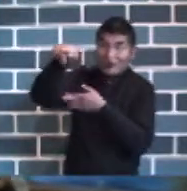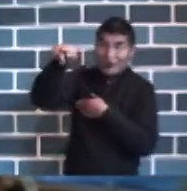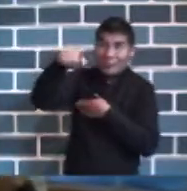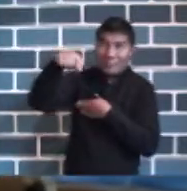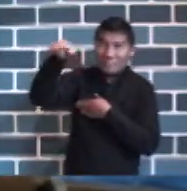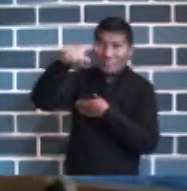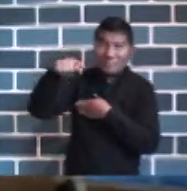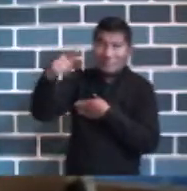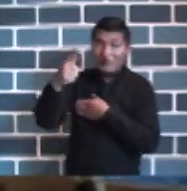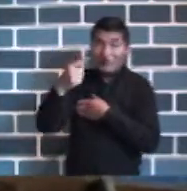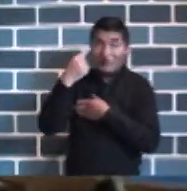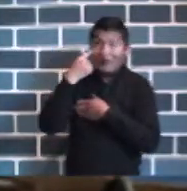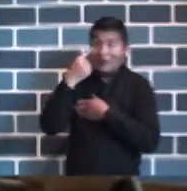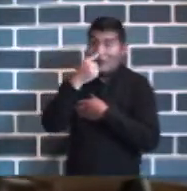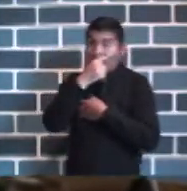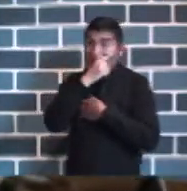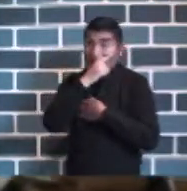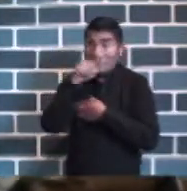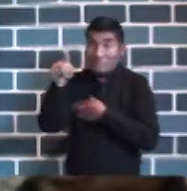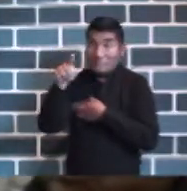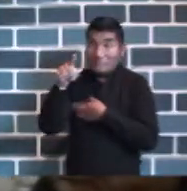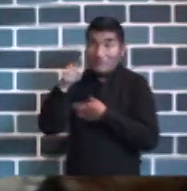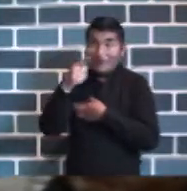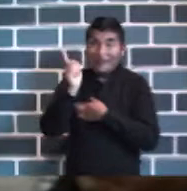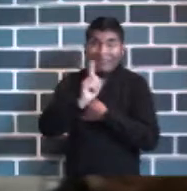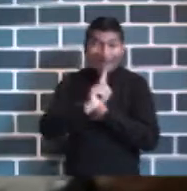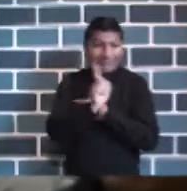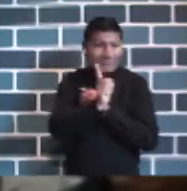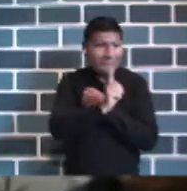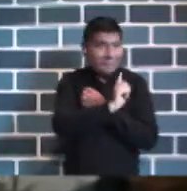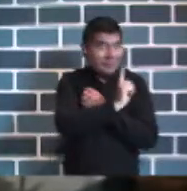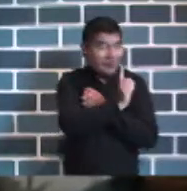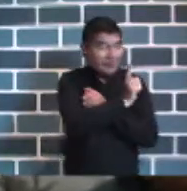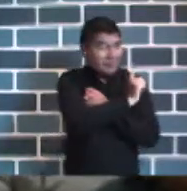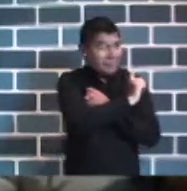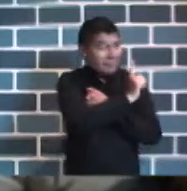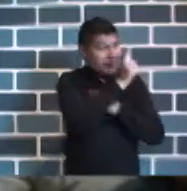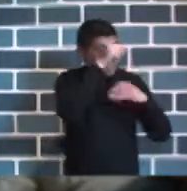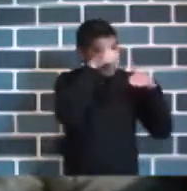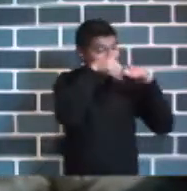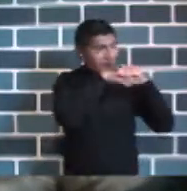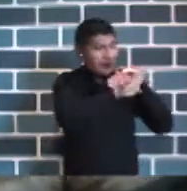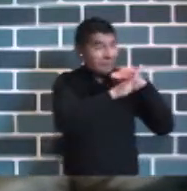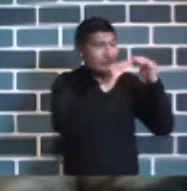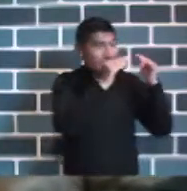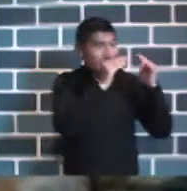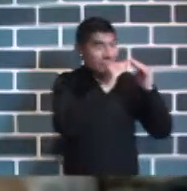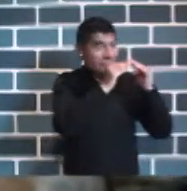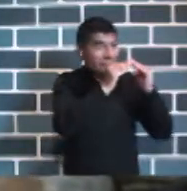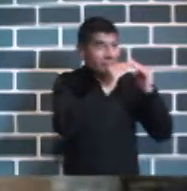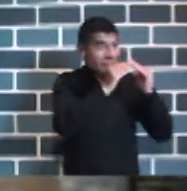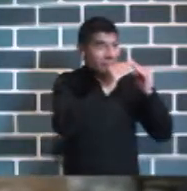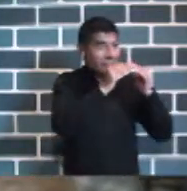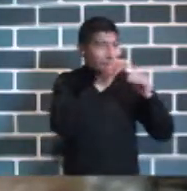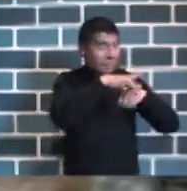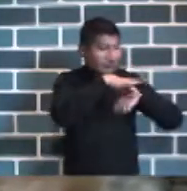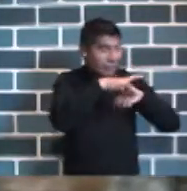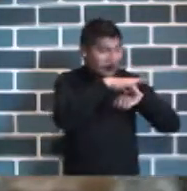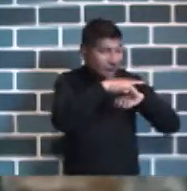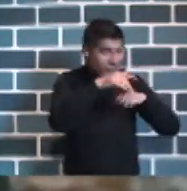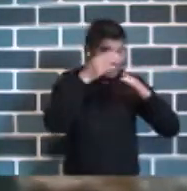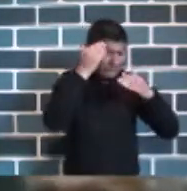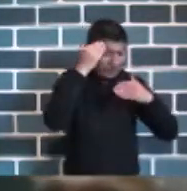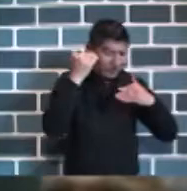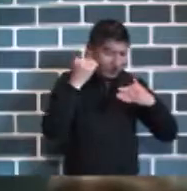apenas los vio corrió a su encuentro desde la entrada de la carpa y se inclinó hasta el suelo diciendo